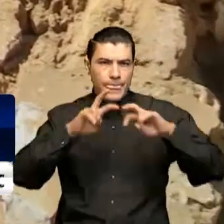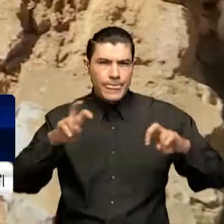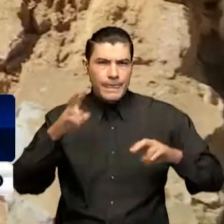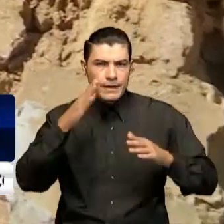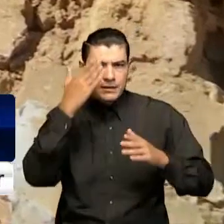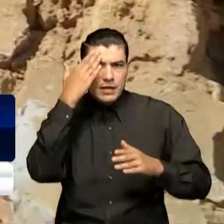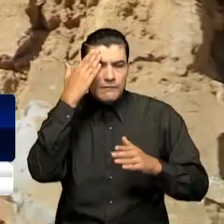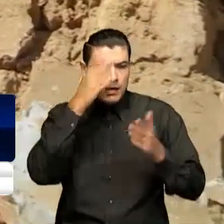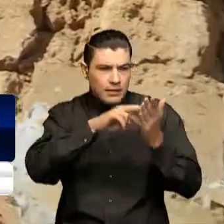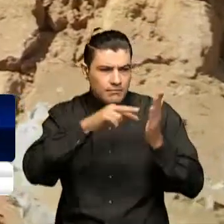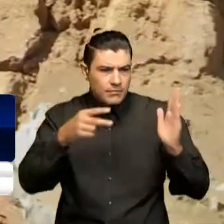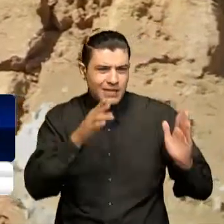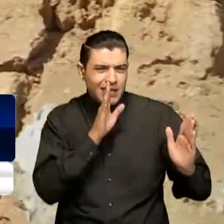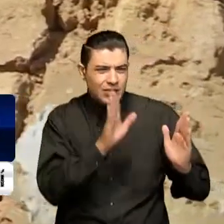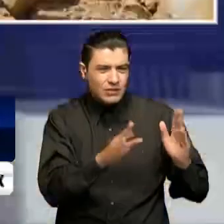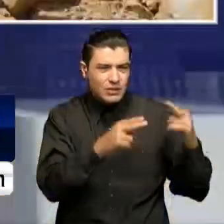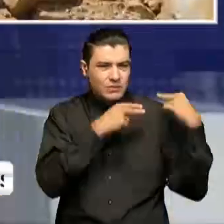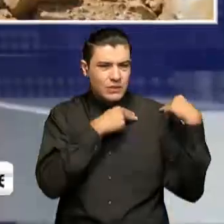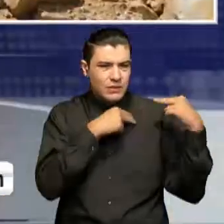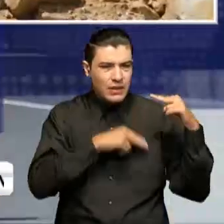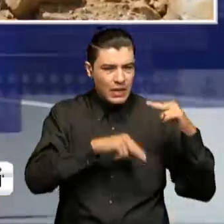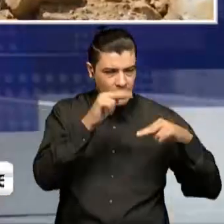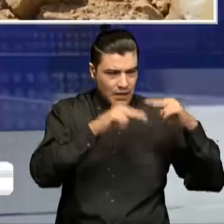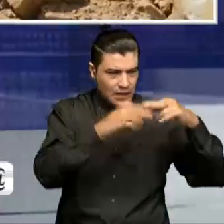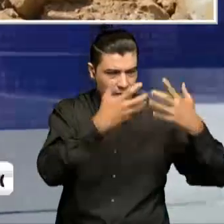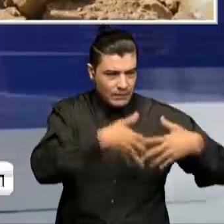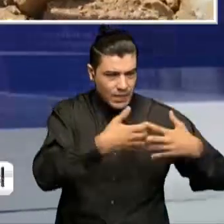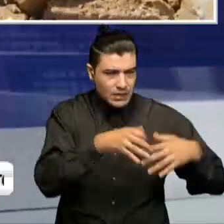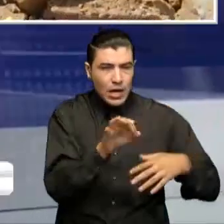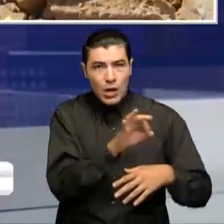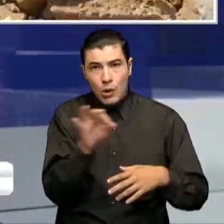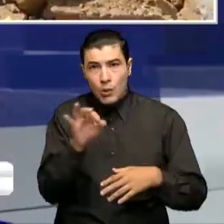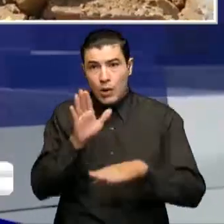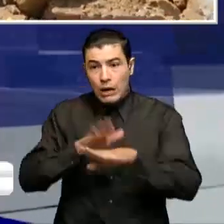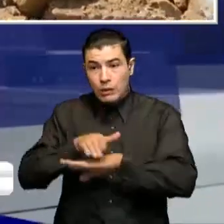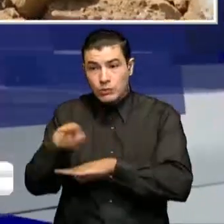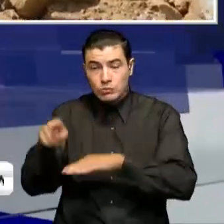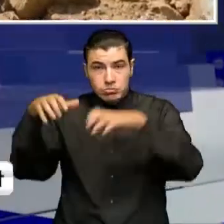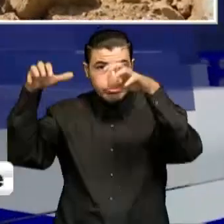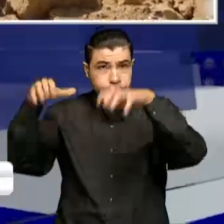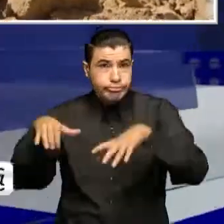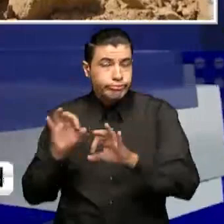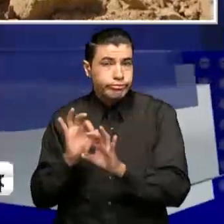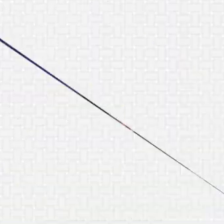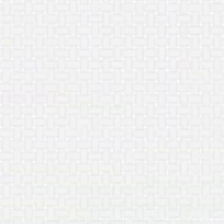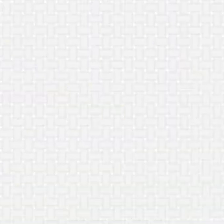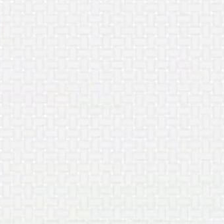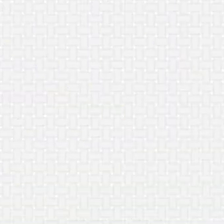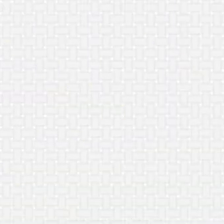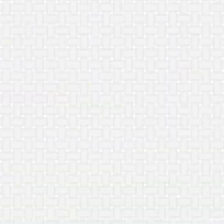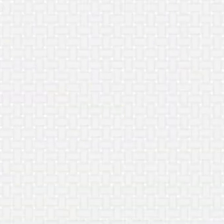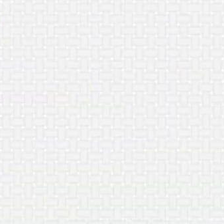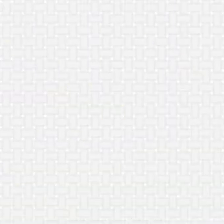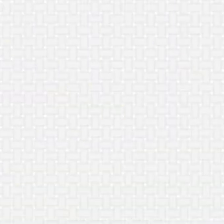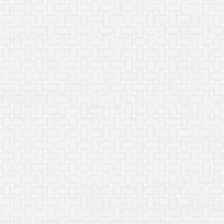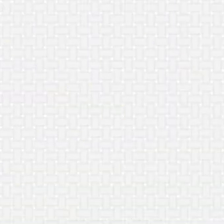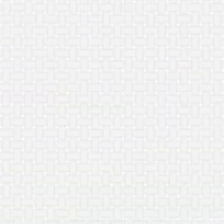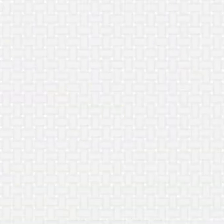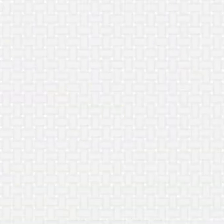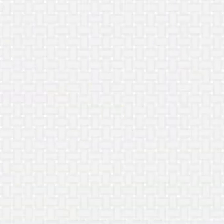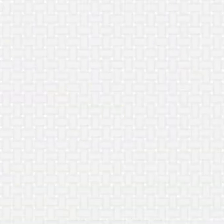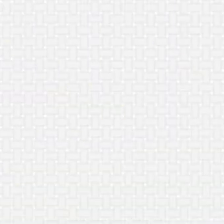técnicamente quién es el responsable de esta tragedia eso es todo por el momento siguen ustedes en estudio canal tro